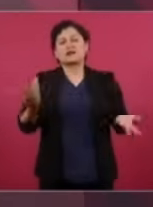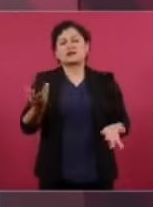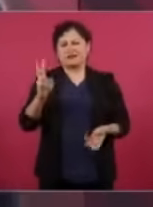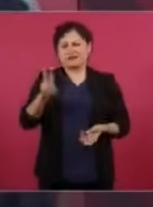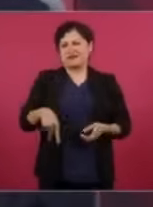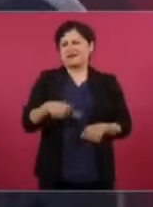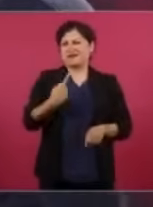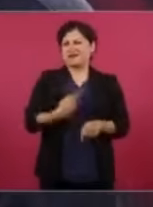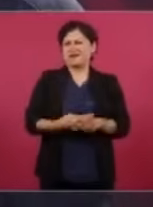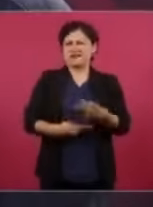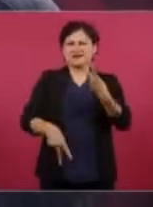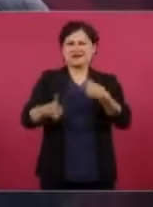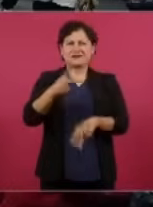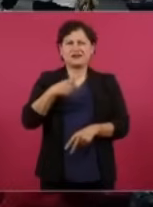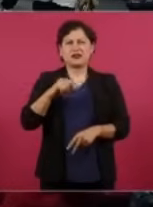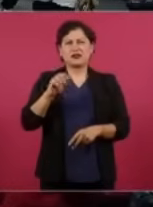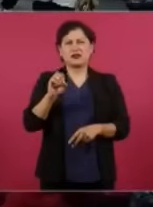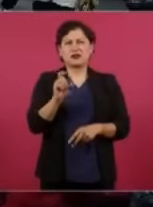tóxicos,